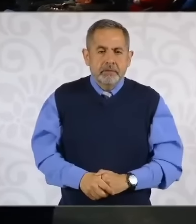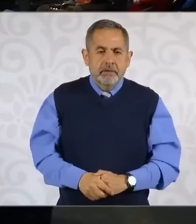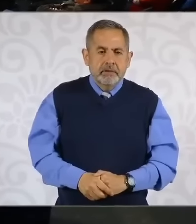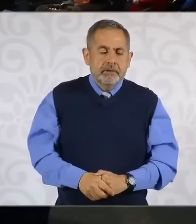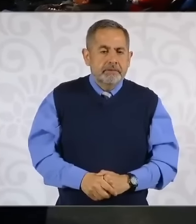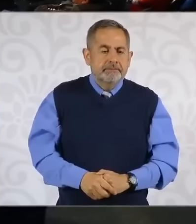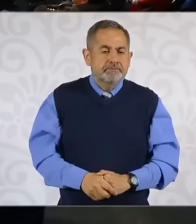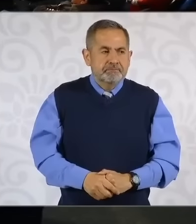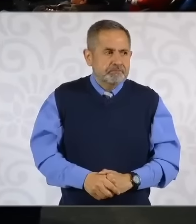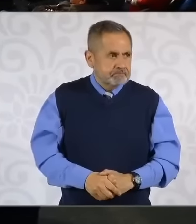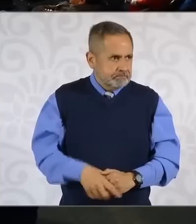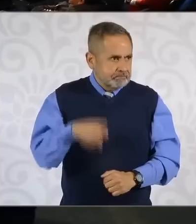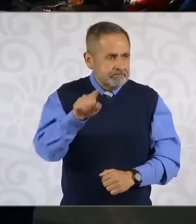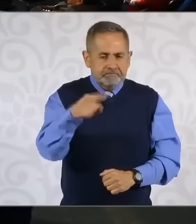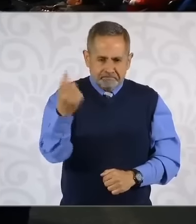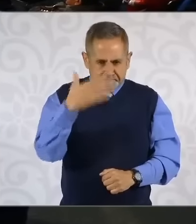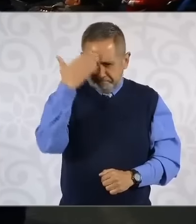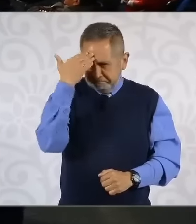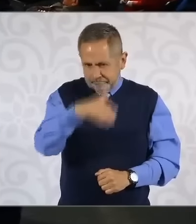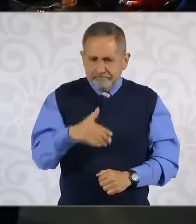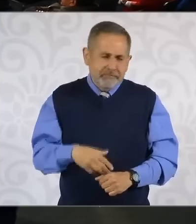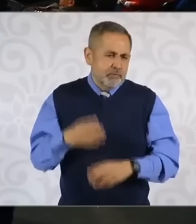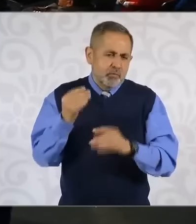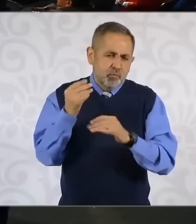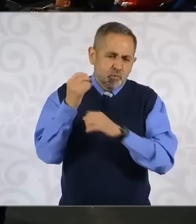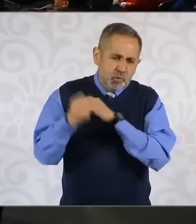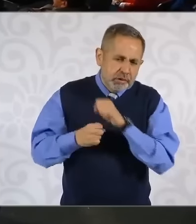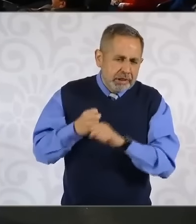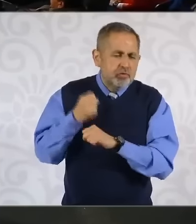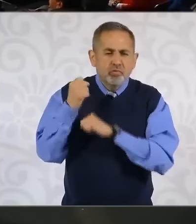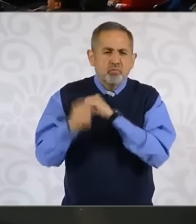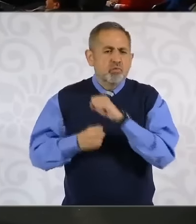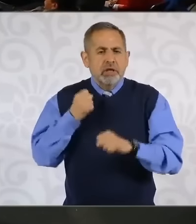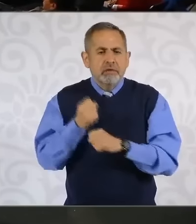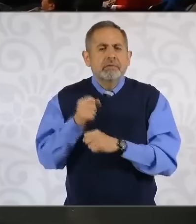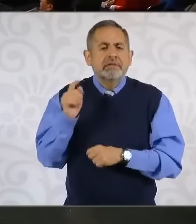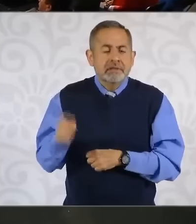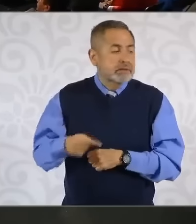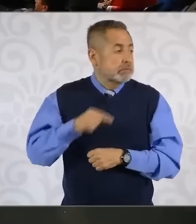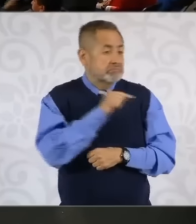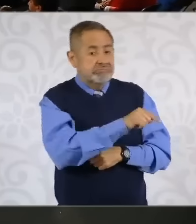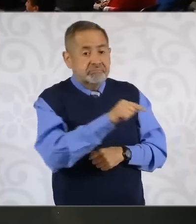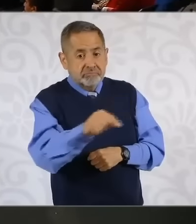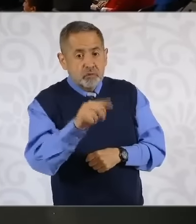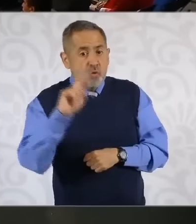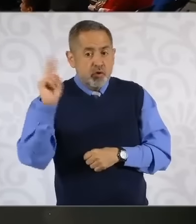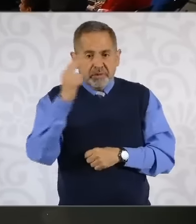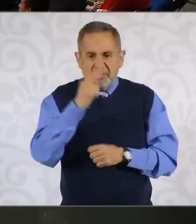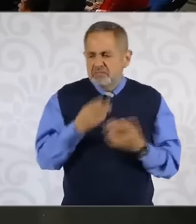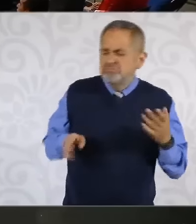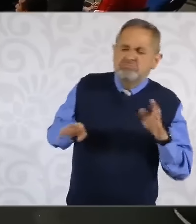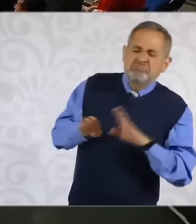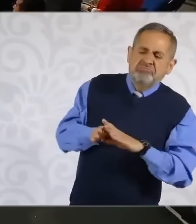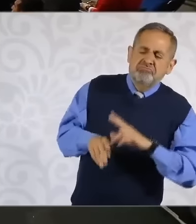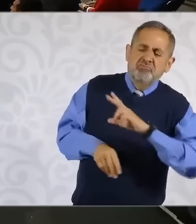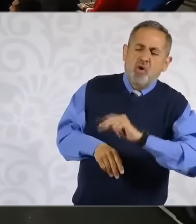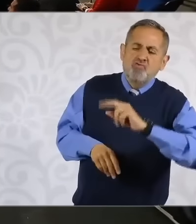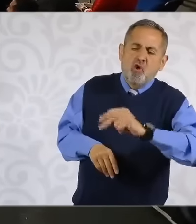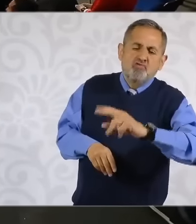Durante años, como ustedes saben, se cerraron los espacios para las universidades